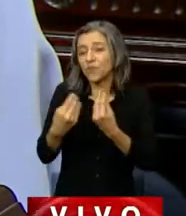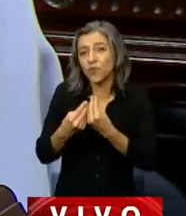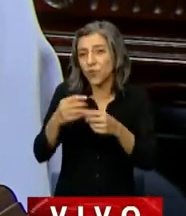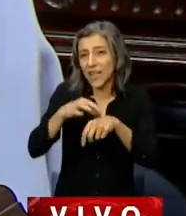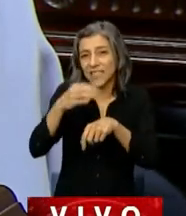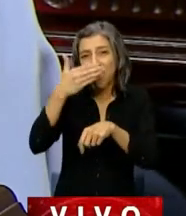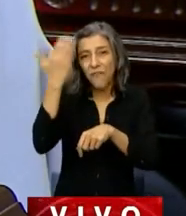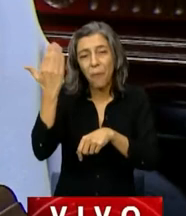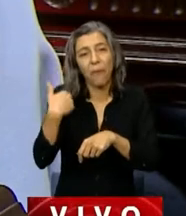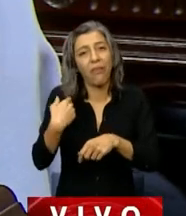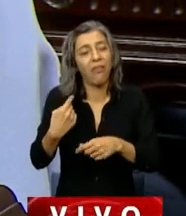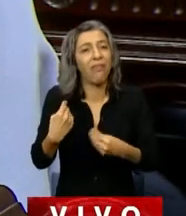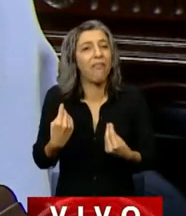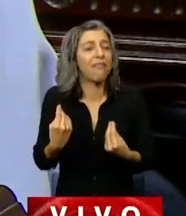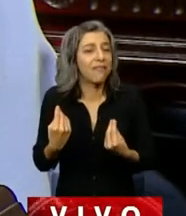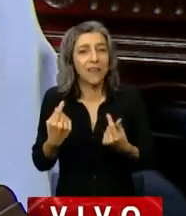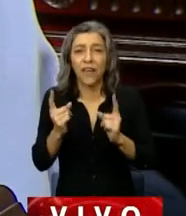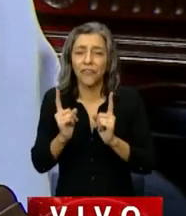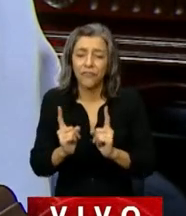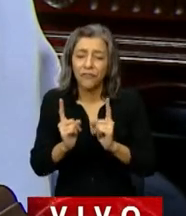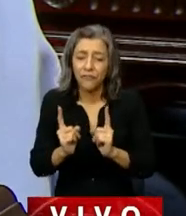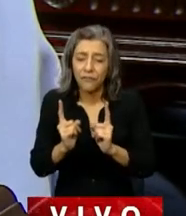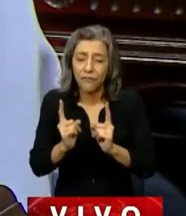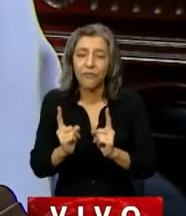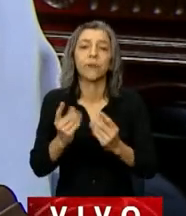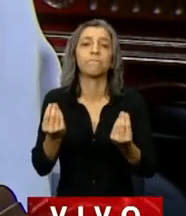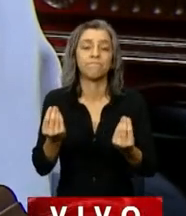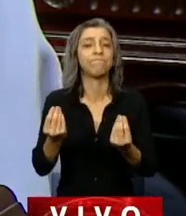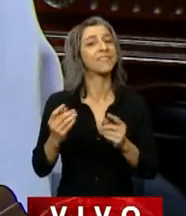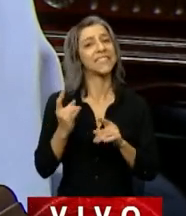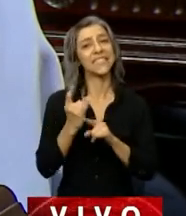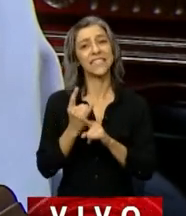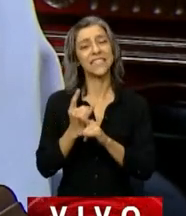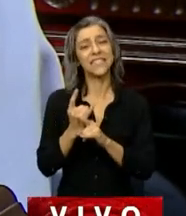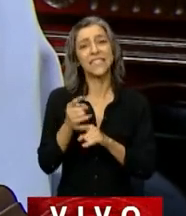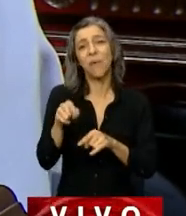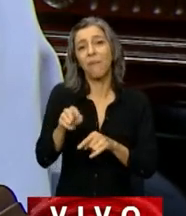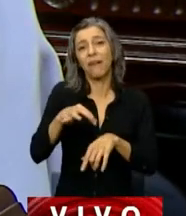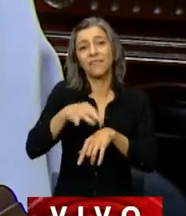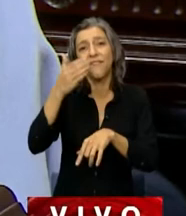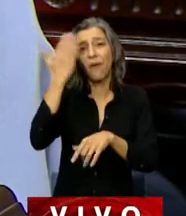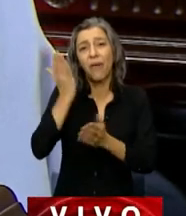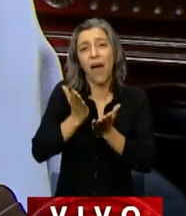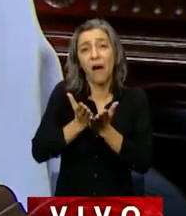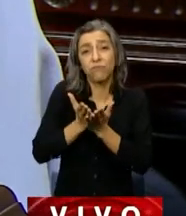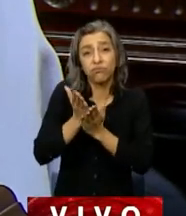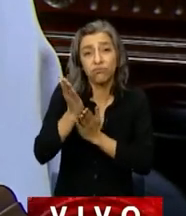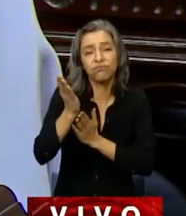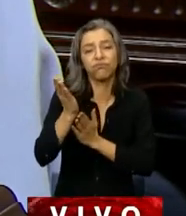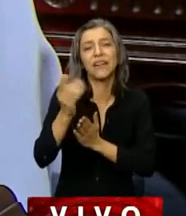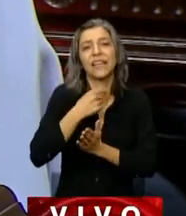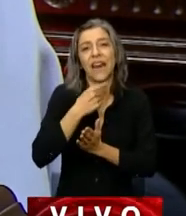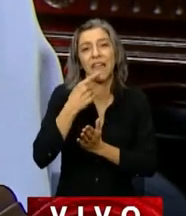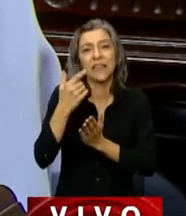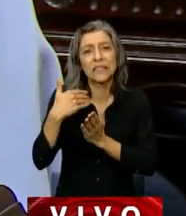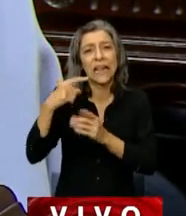de transmisión van disminuyendo, las enfermedades crónicas van teniendo mayor carga. Y los